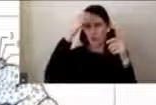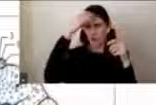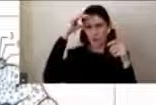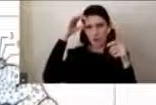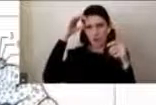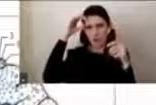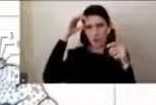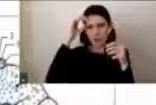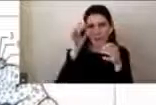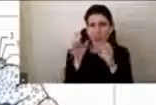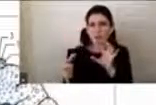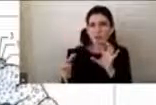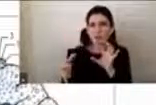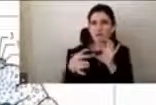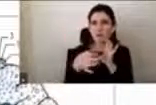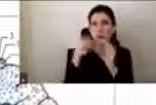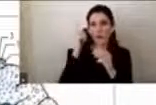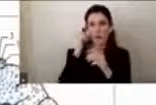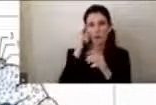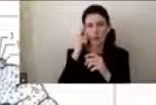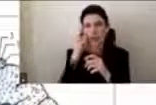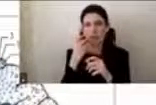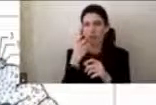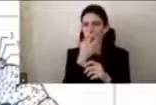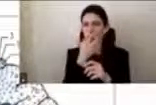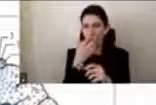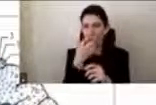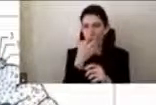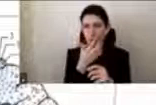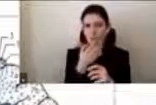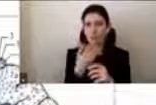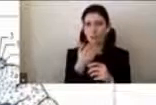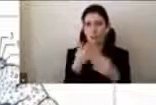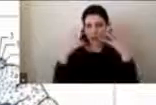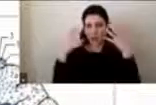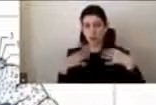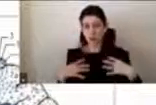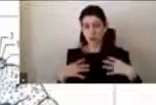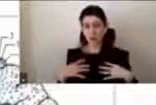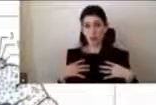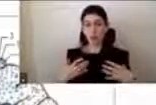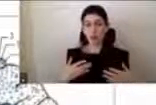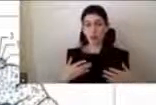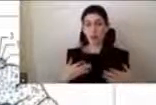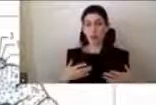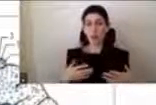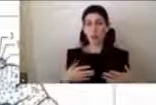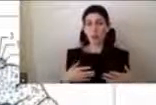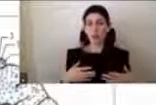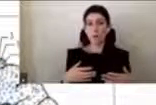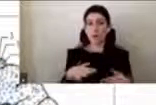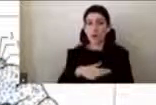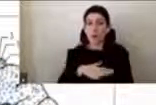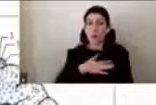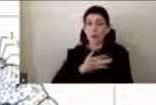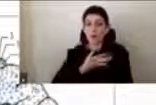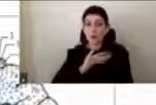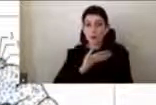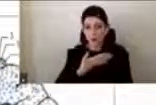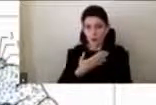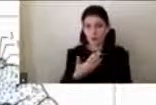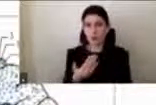el lenguaje, aspectos somatomotores, aspectos emocionales, por cierto, más ligados al sistema límbico. Entonces, esto